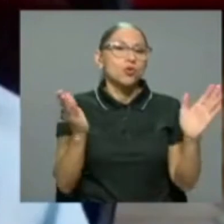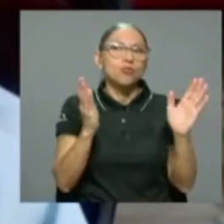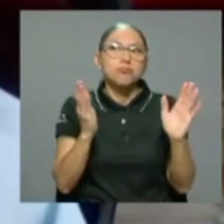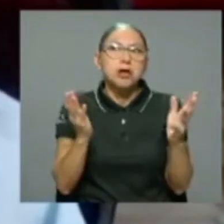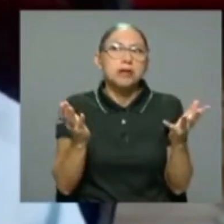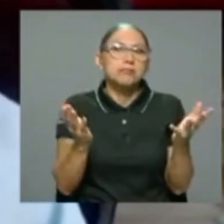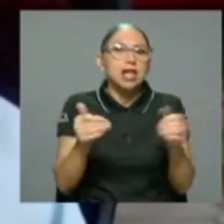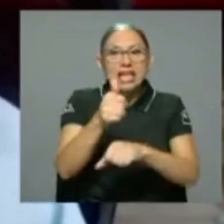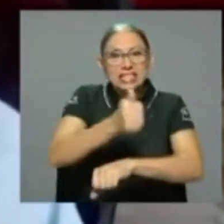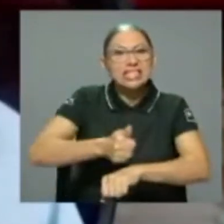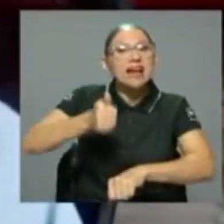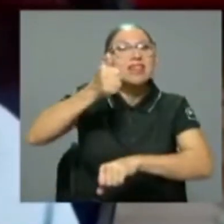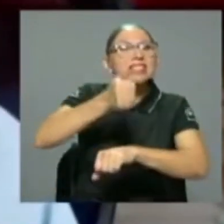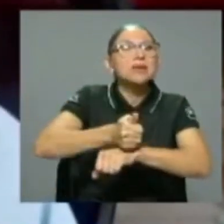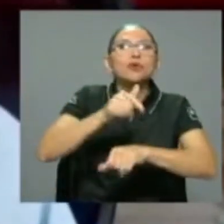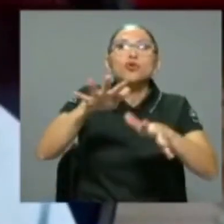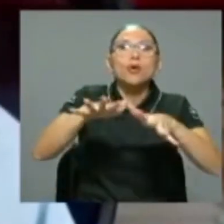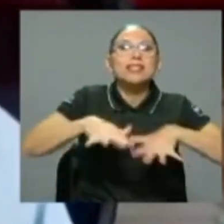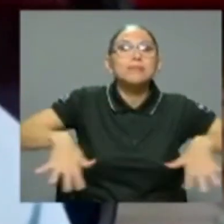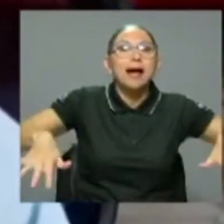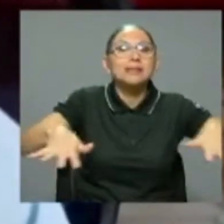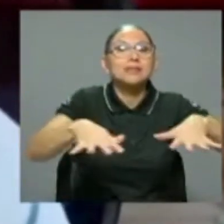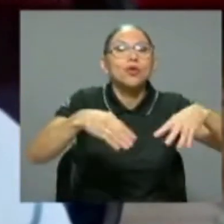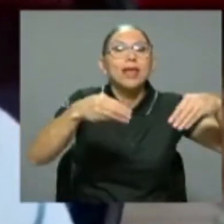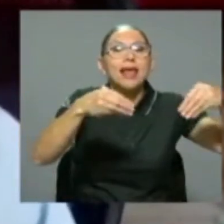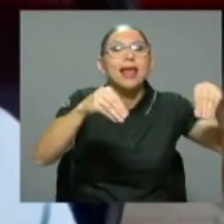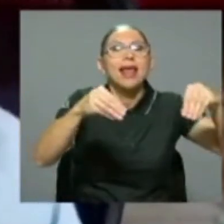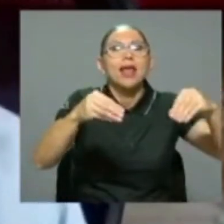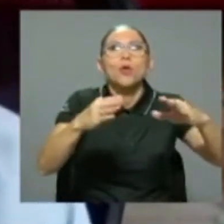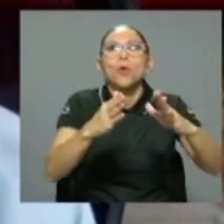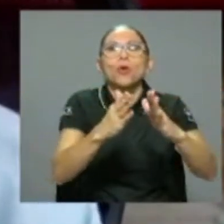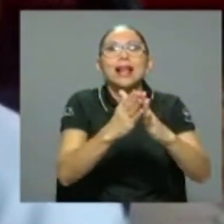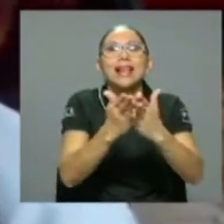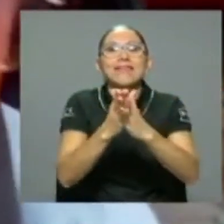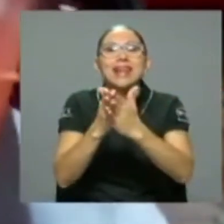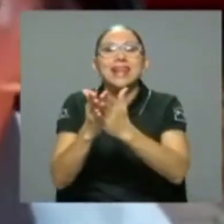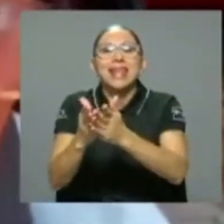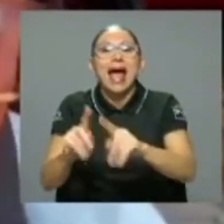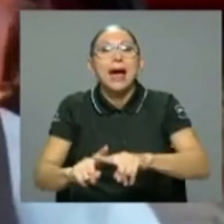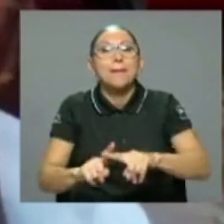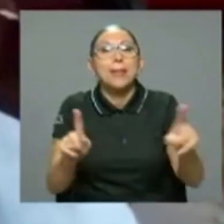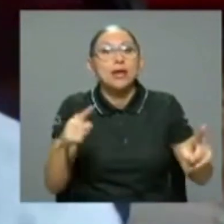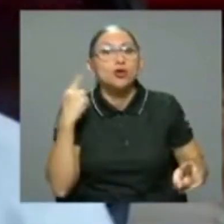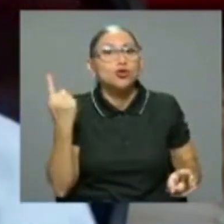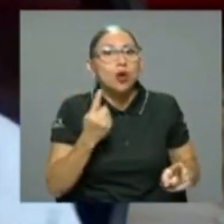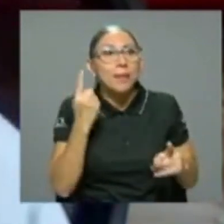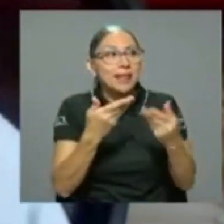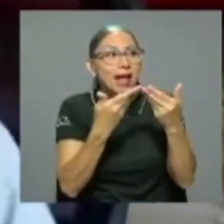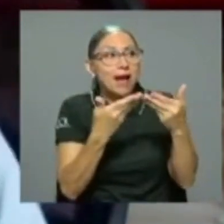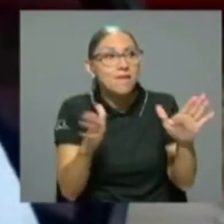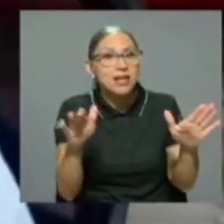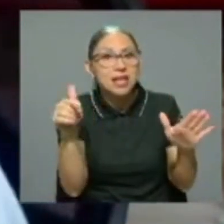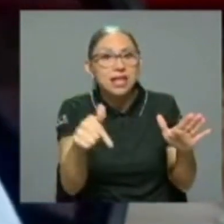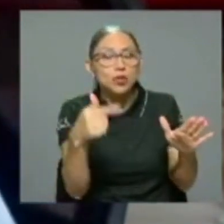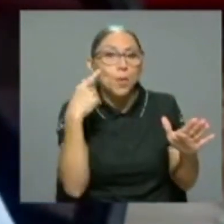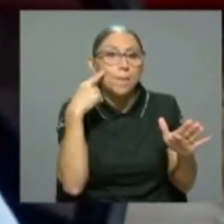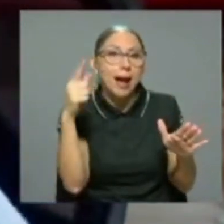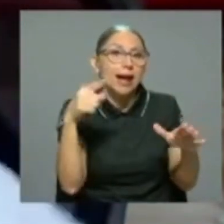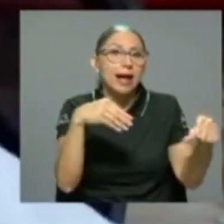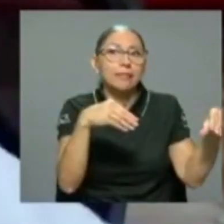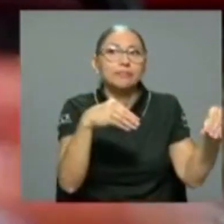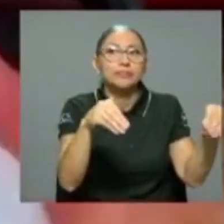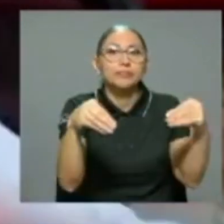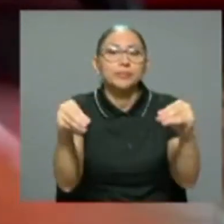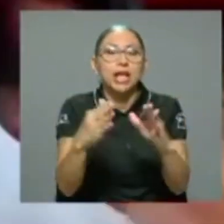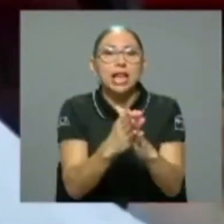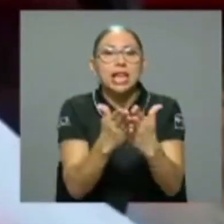Establecimos un espacio de librería, pero abrirlo solo para los libros de la universidad me parecía a mí